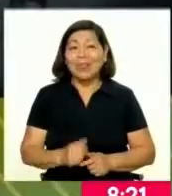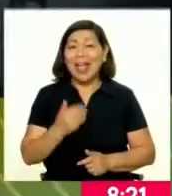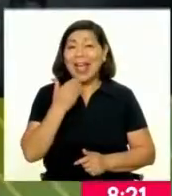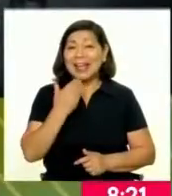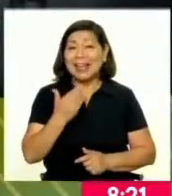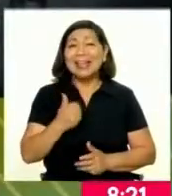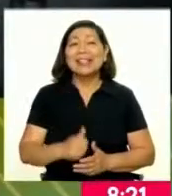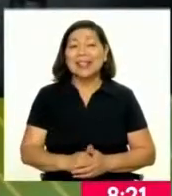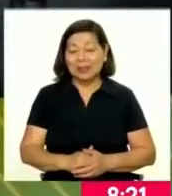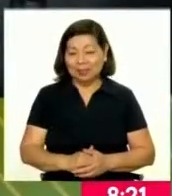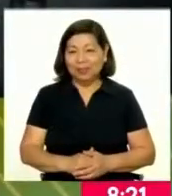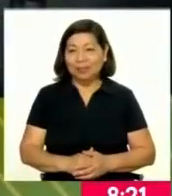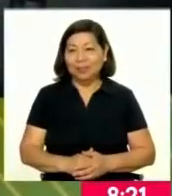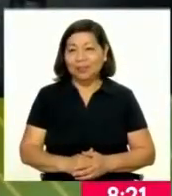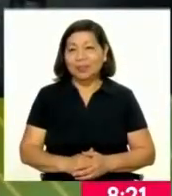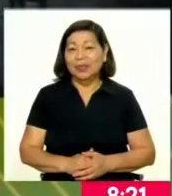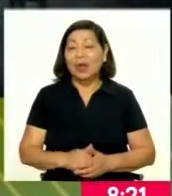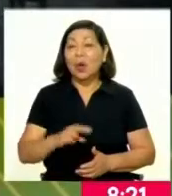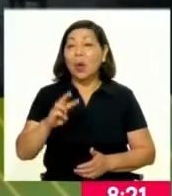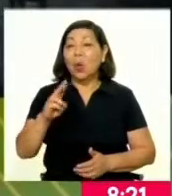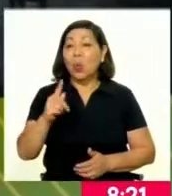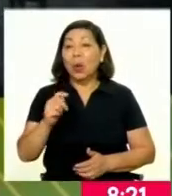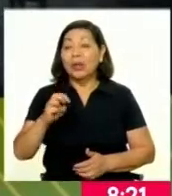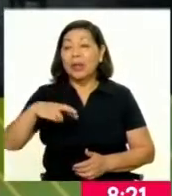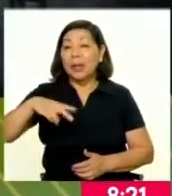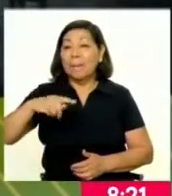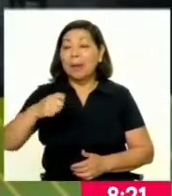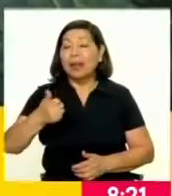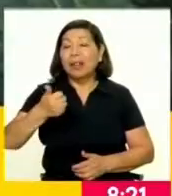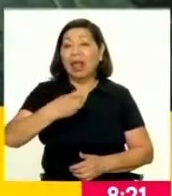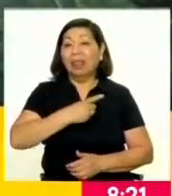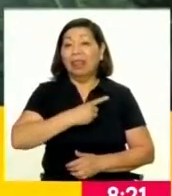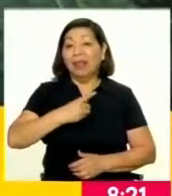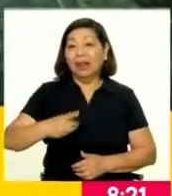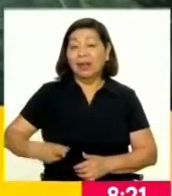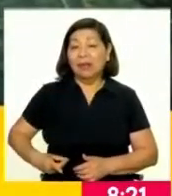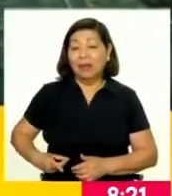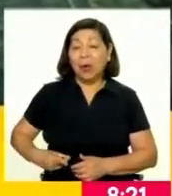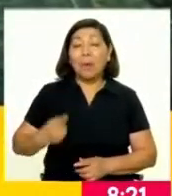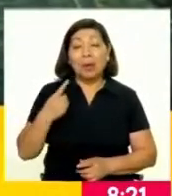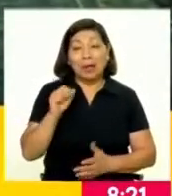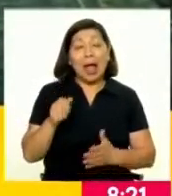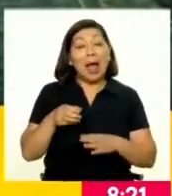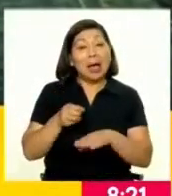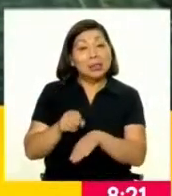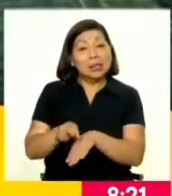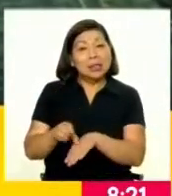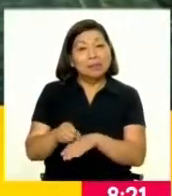Muchas gracias. Gracias. Estuvo con nosotros Walter Martínez, director general de Defensa Pública y Acceso a la Justicia.